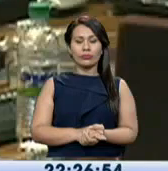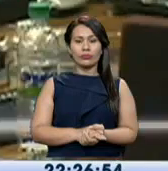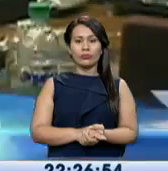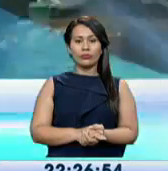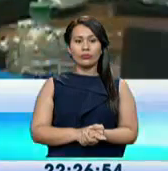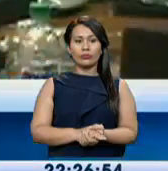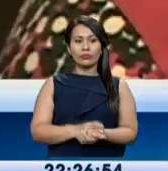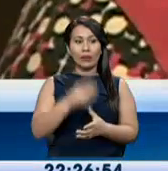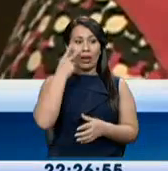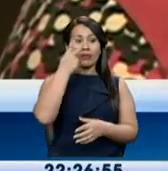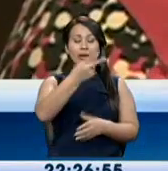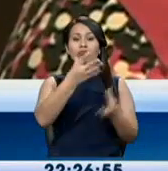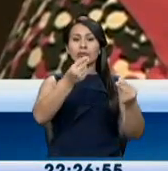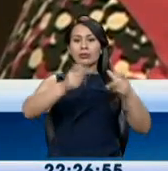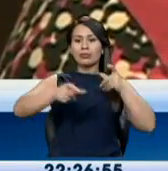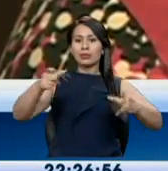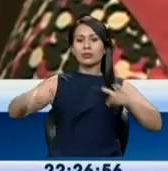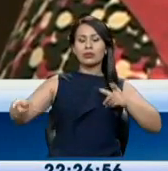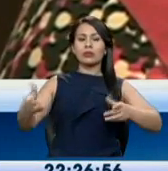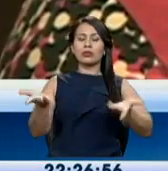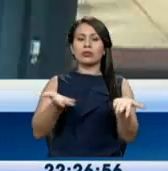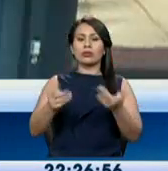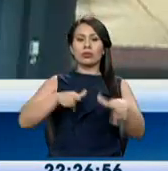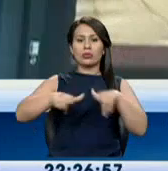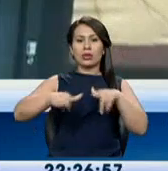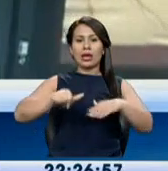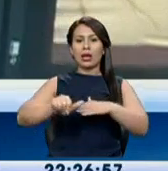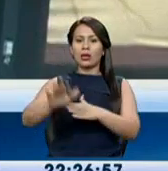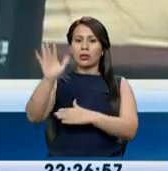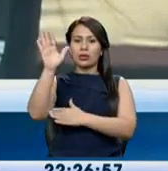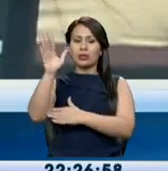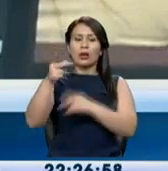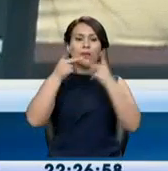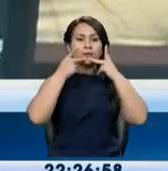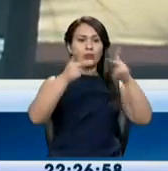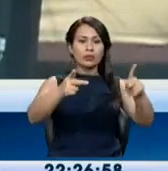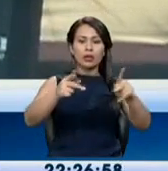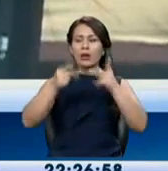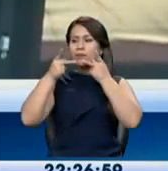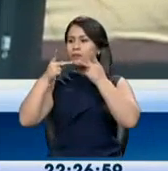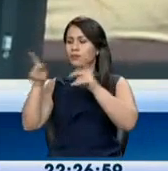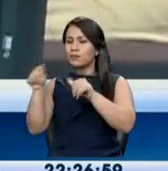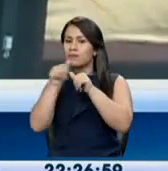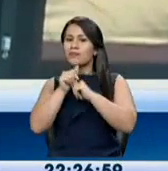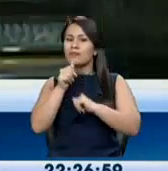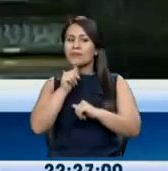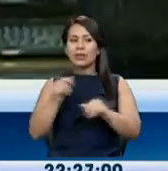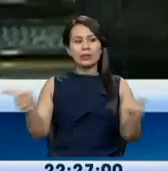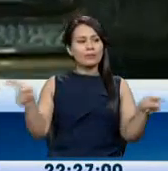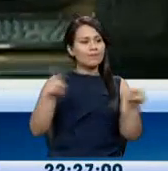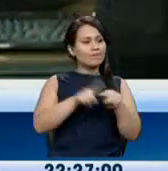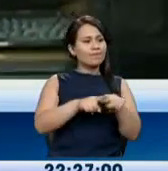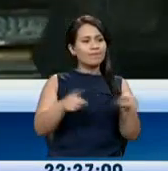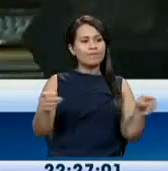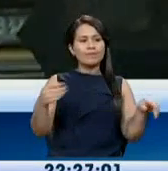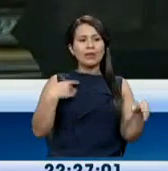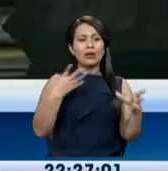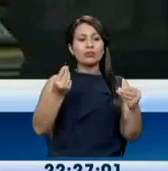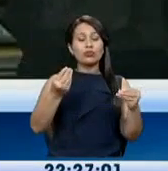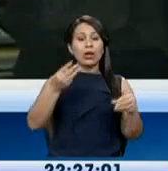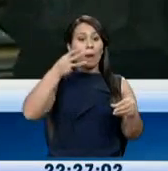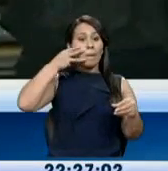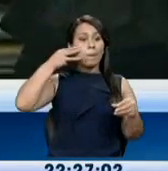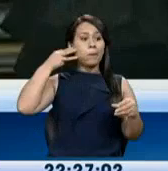Diferencias al interior de Alianza País en torno a la ley de alianza público-privadas fueron superadas. Aunque en el sector de asambleístas amazónicos